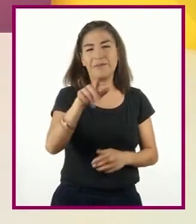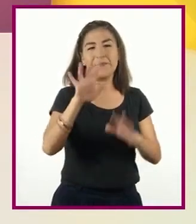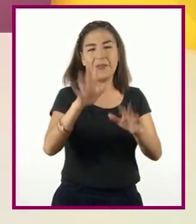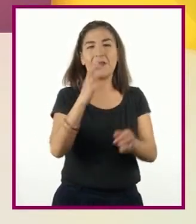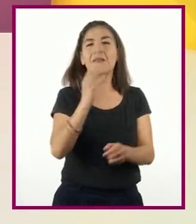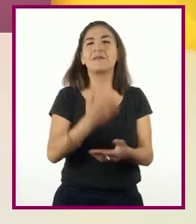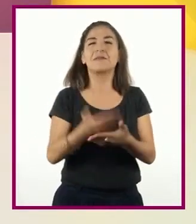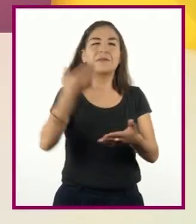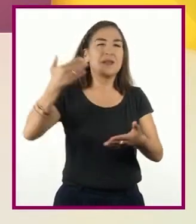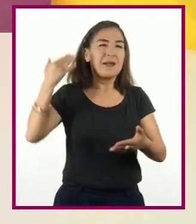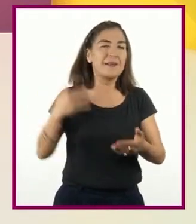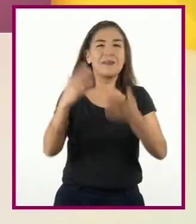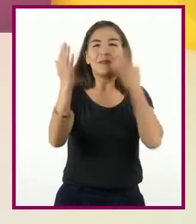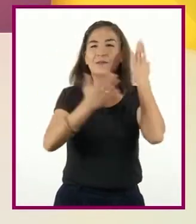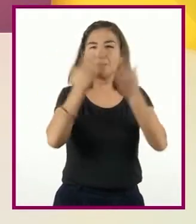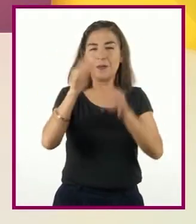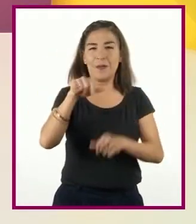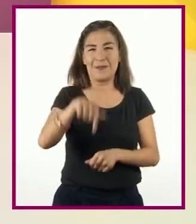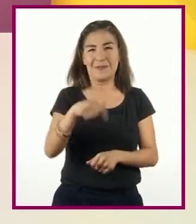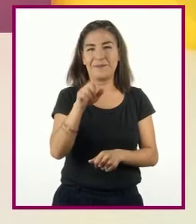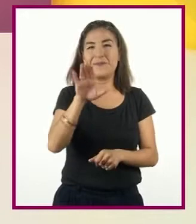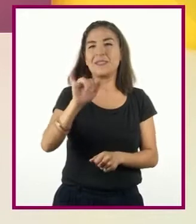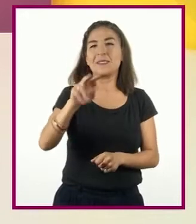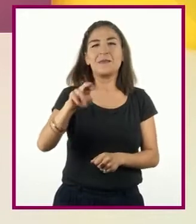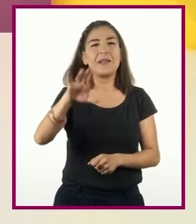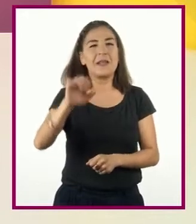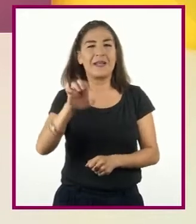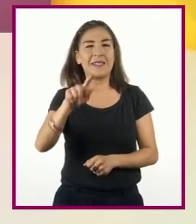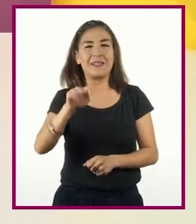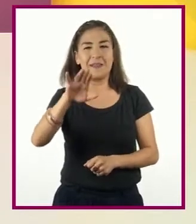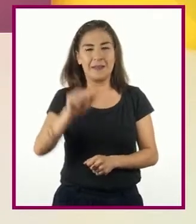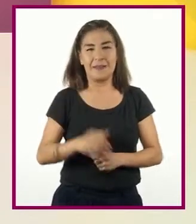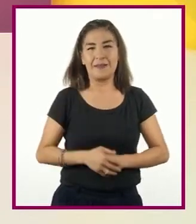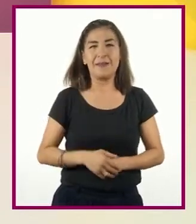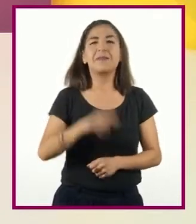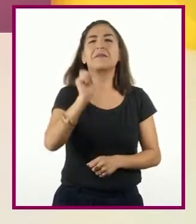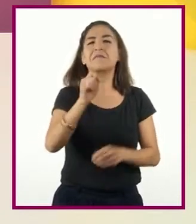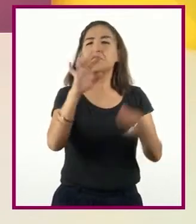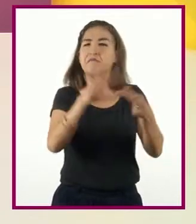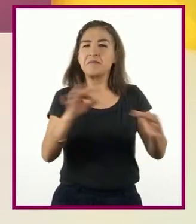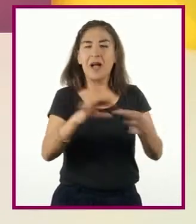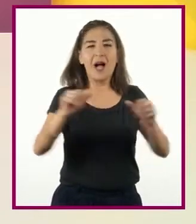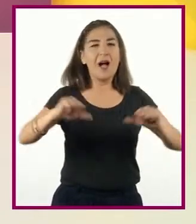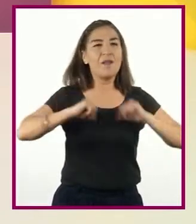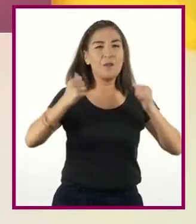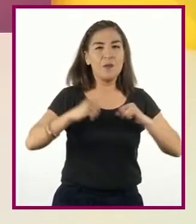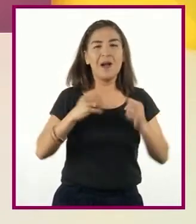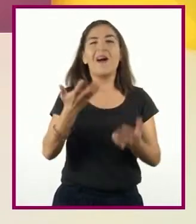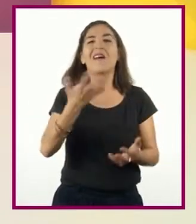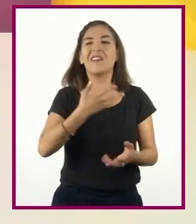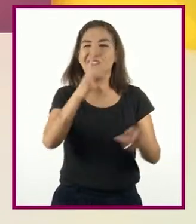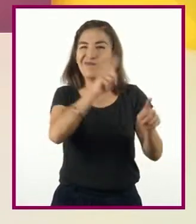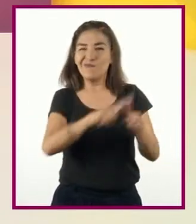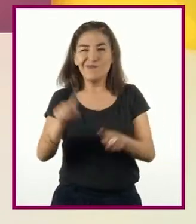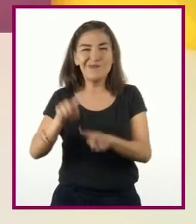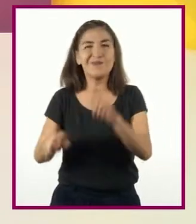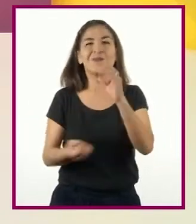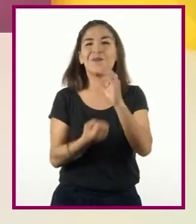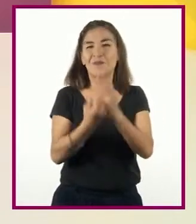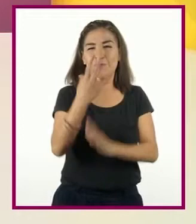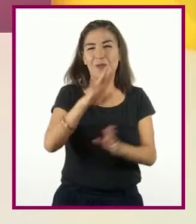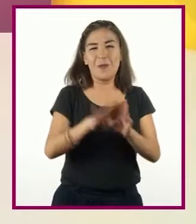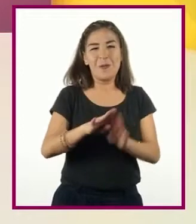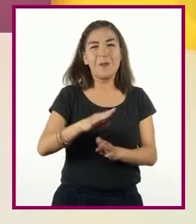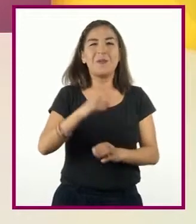en distintas sesiones de esta asignatura, en la etapa de la adolescencia experimentan diversas vivencias. Una